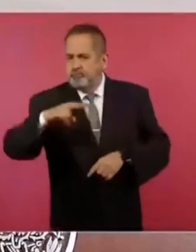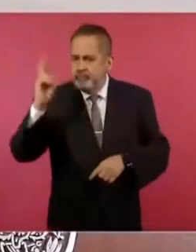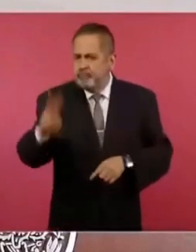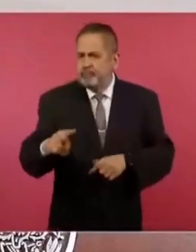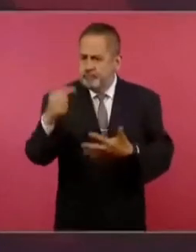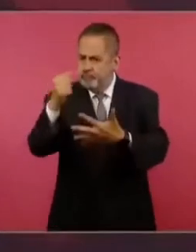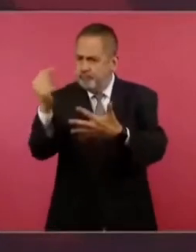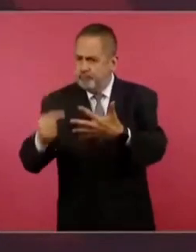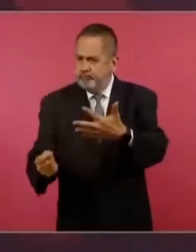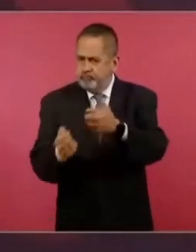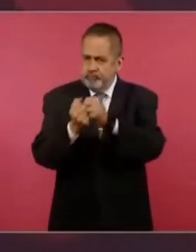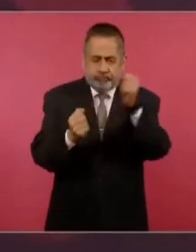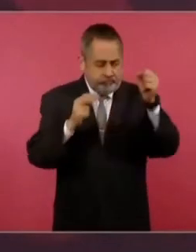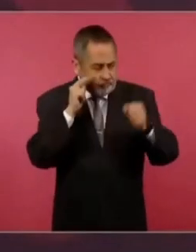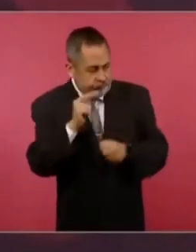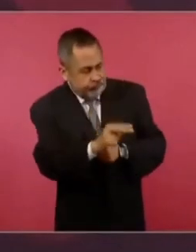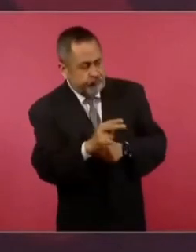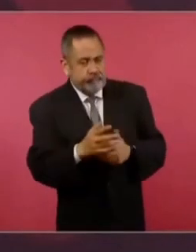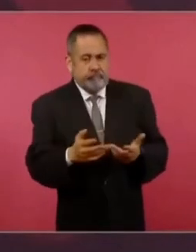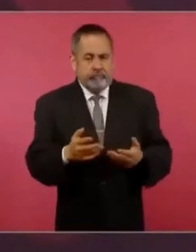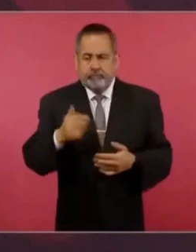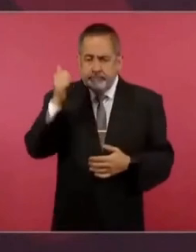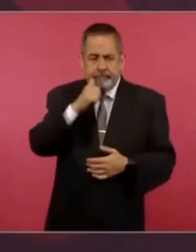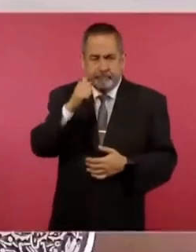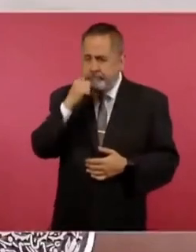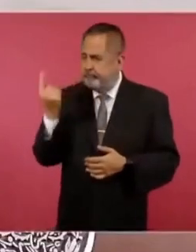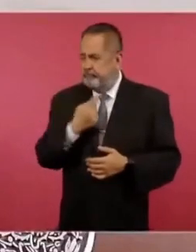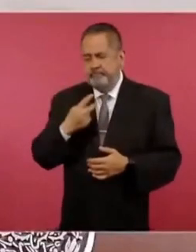Hay que decir la verdad,